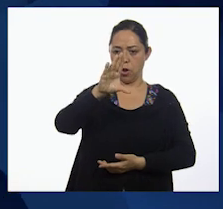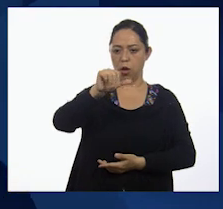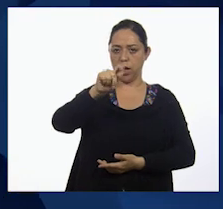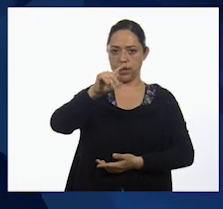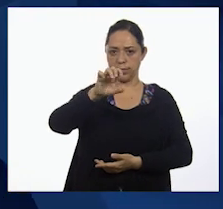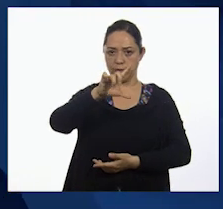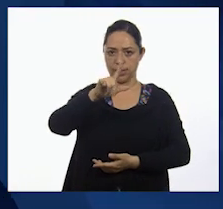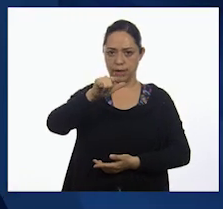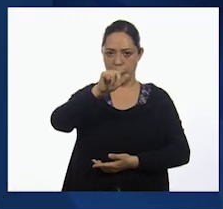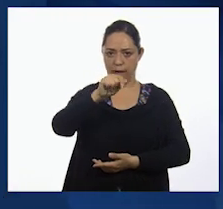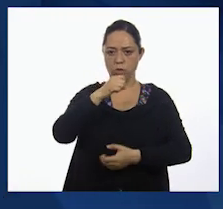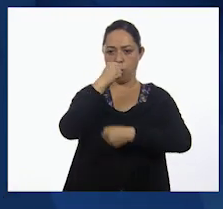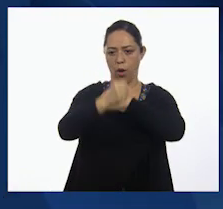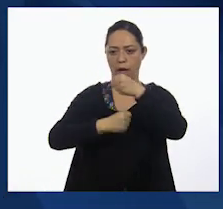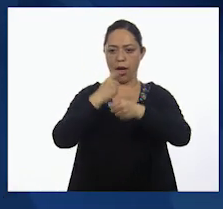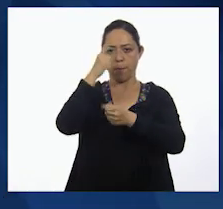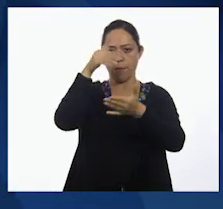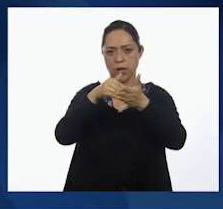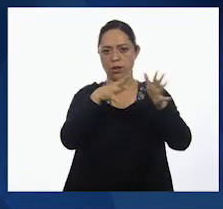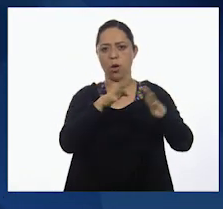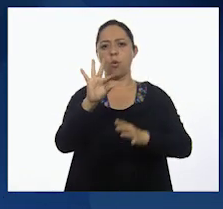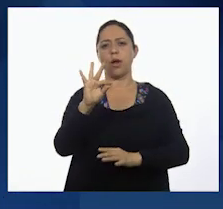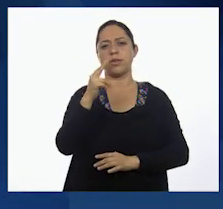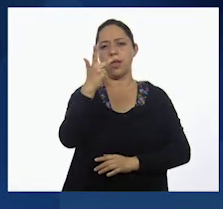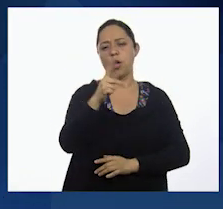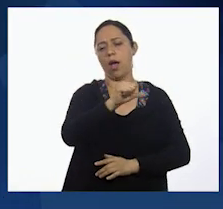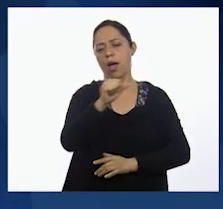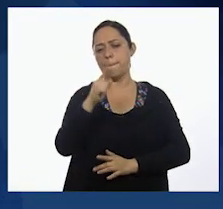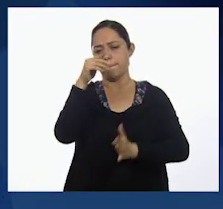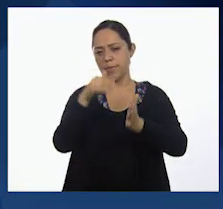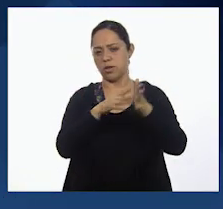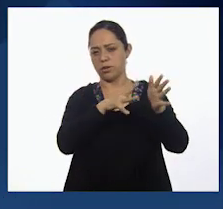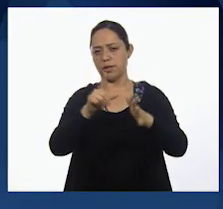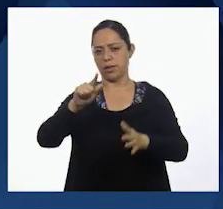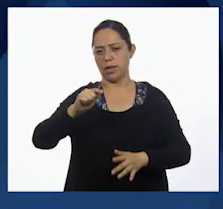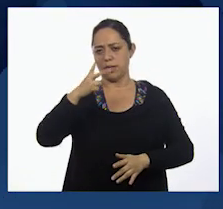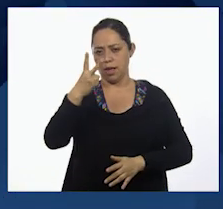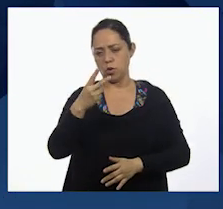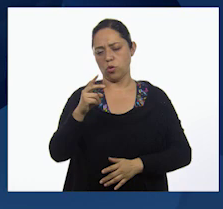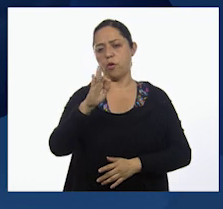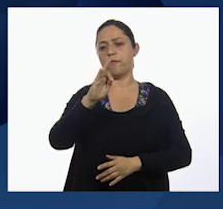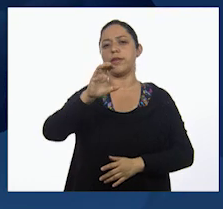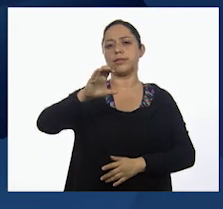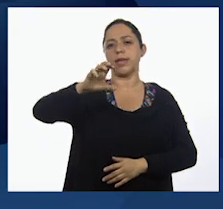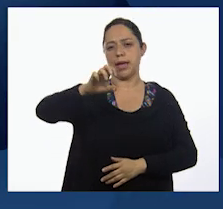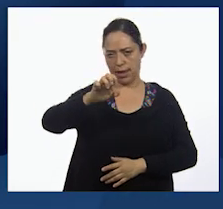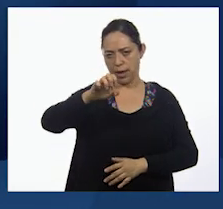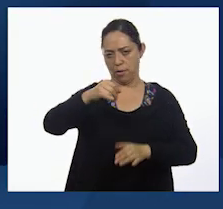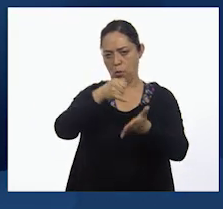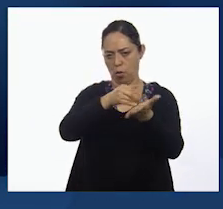poética 1948 a 1971, México, Fondo de Cultura Económica,